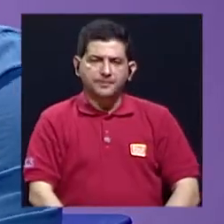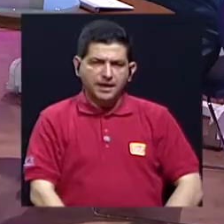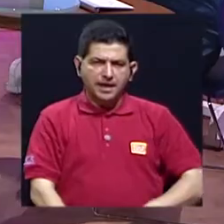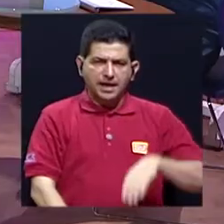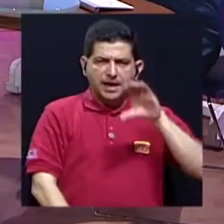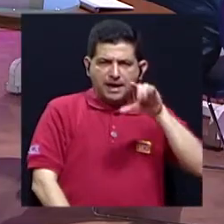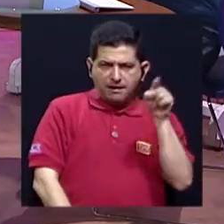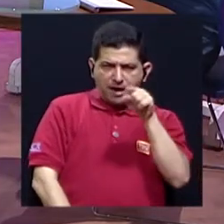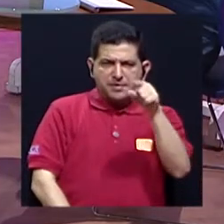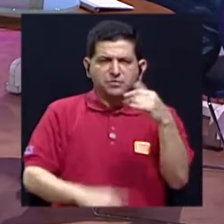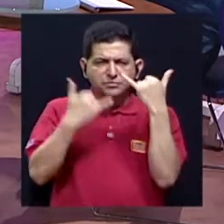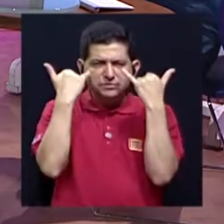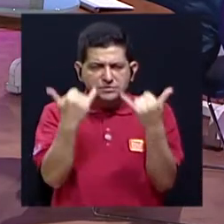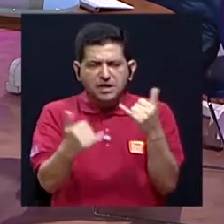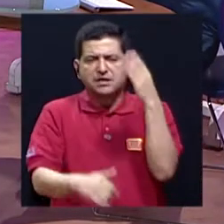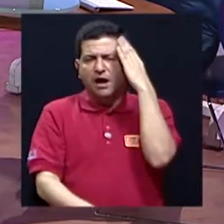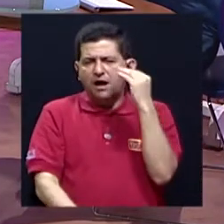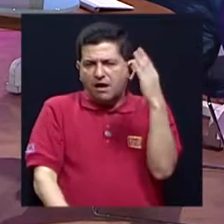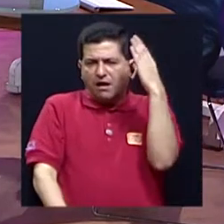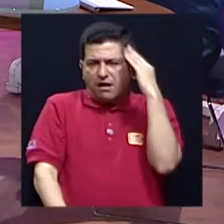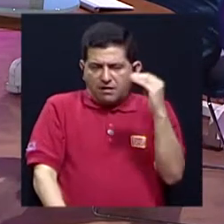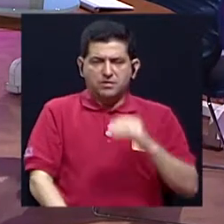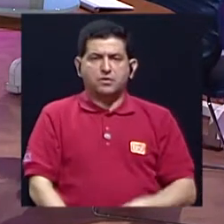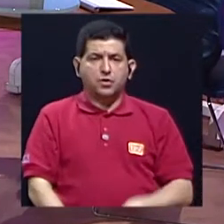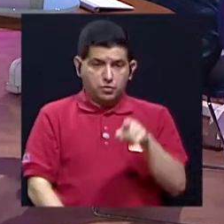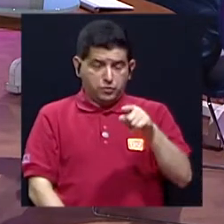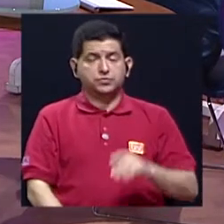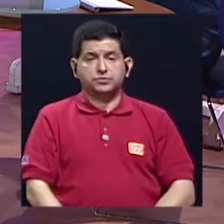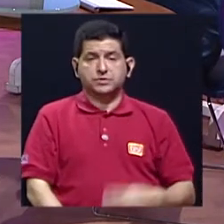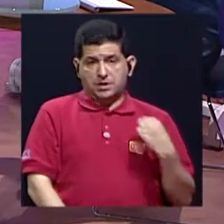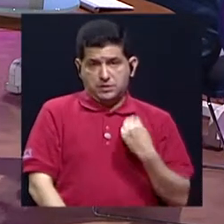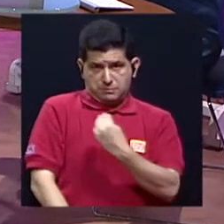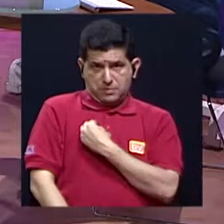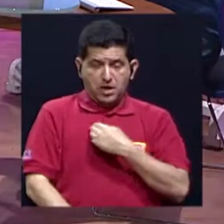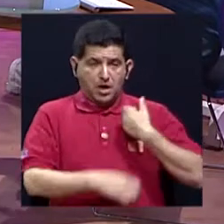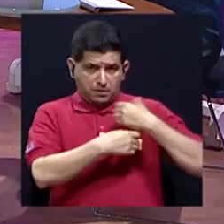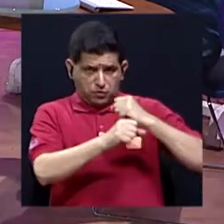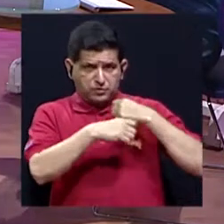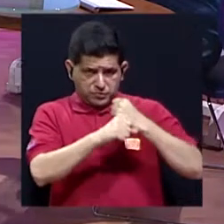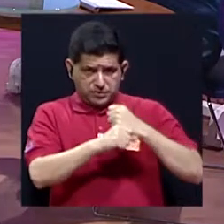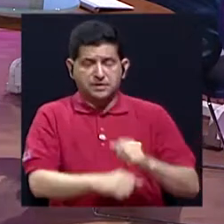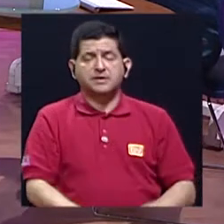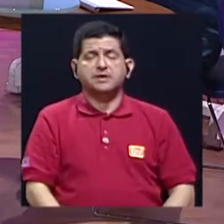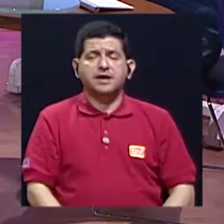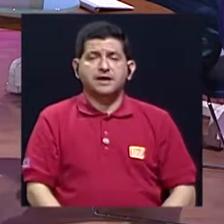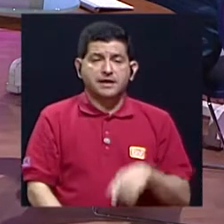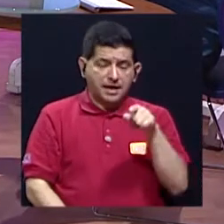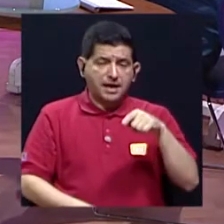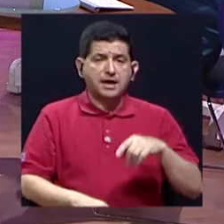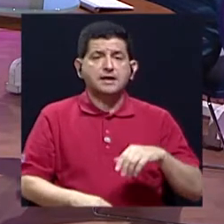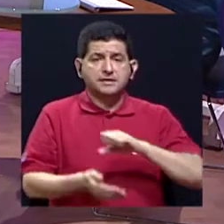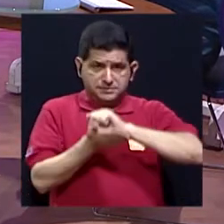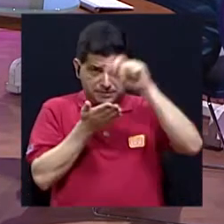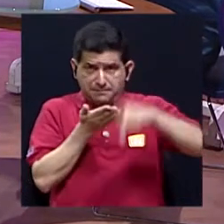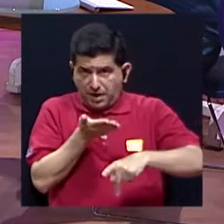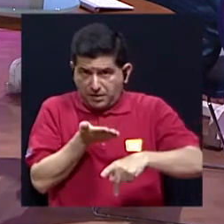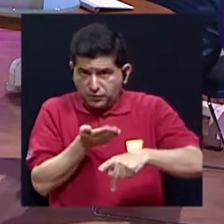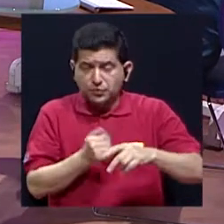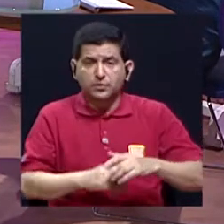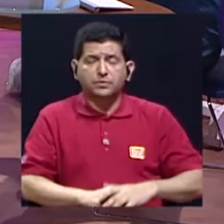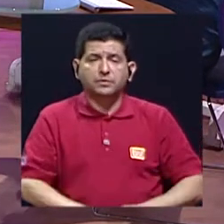tiene ya bastante experiencia siendo regidora, síndica creo primero, regidora en la Municipalidad de Montes de